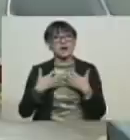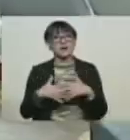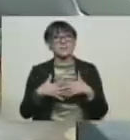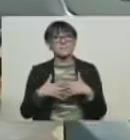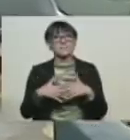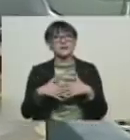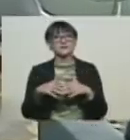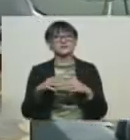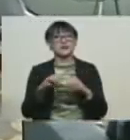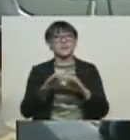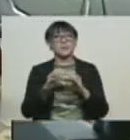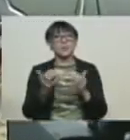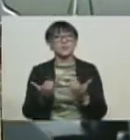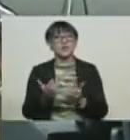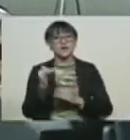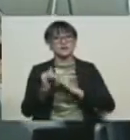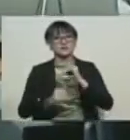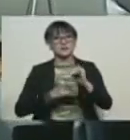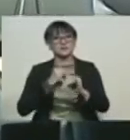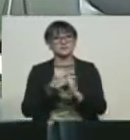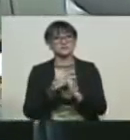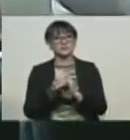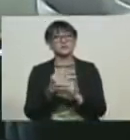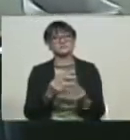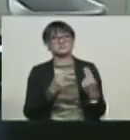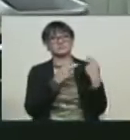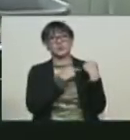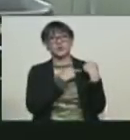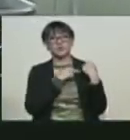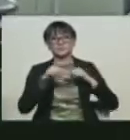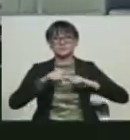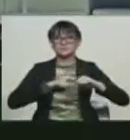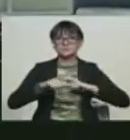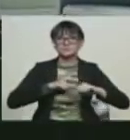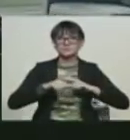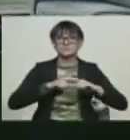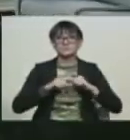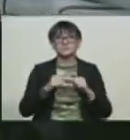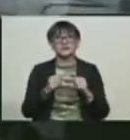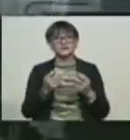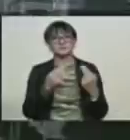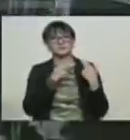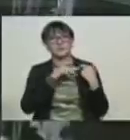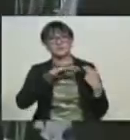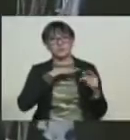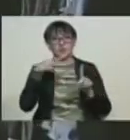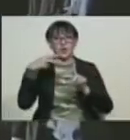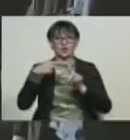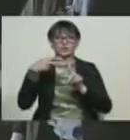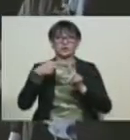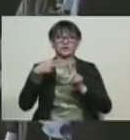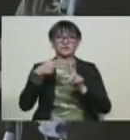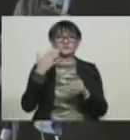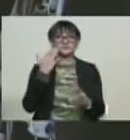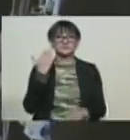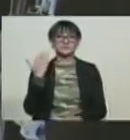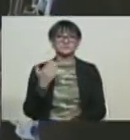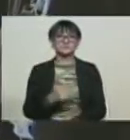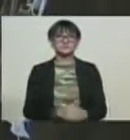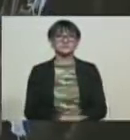empresa mundial, la empresa internacional que se va a encargar de la gestión y administración de este